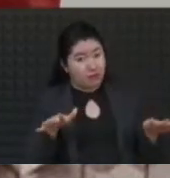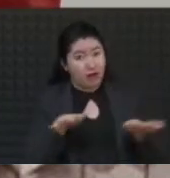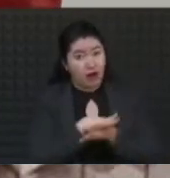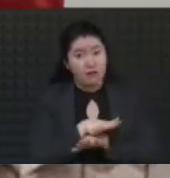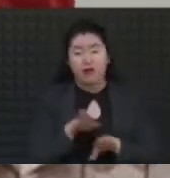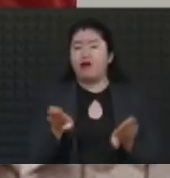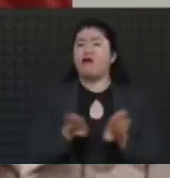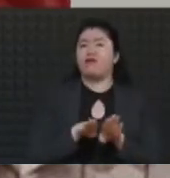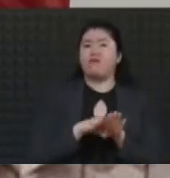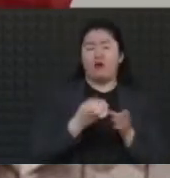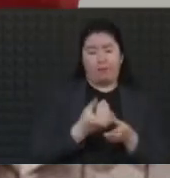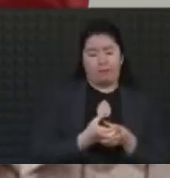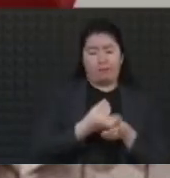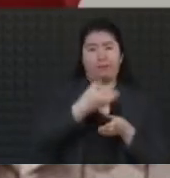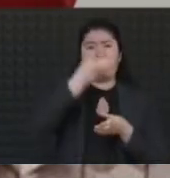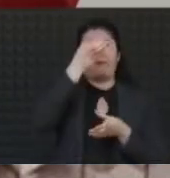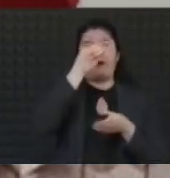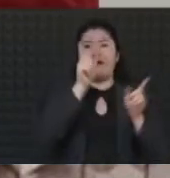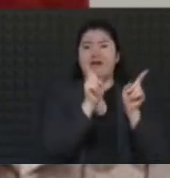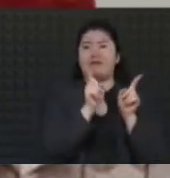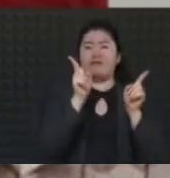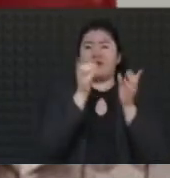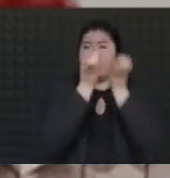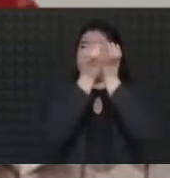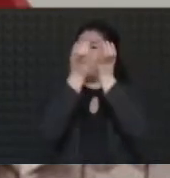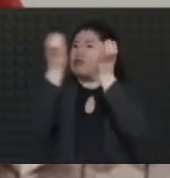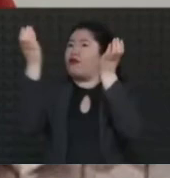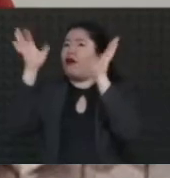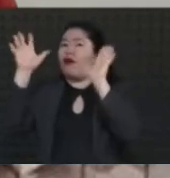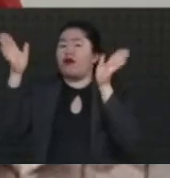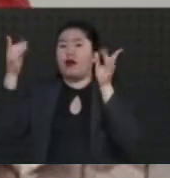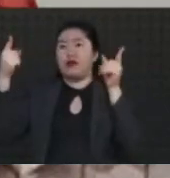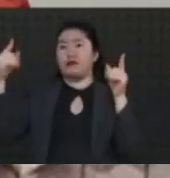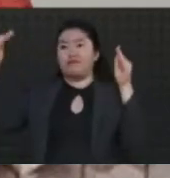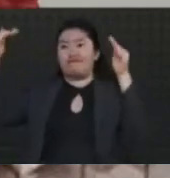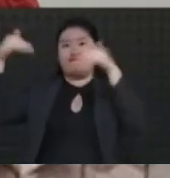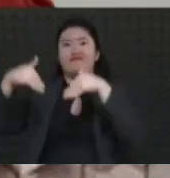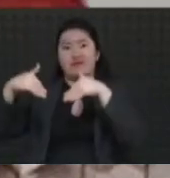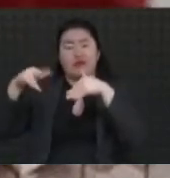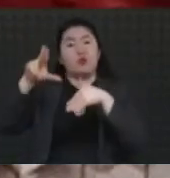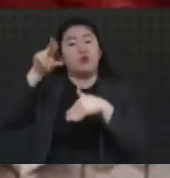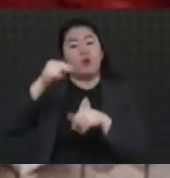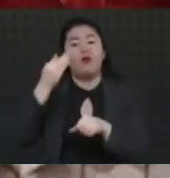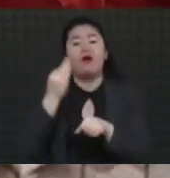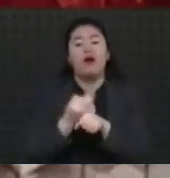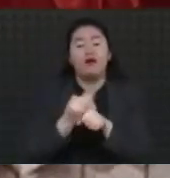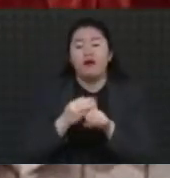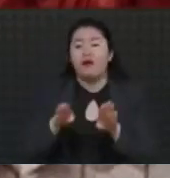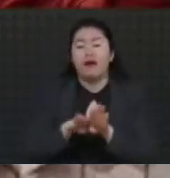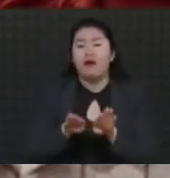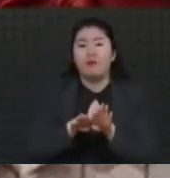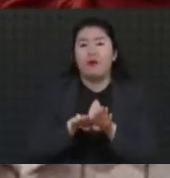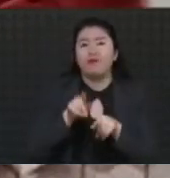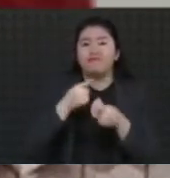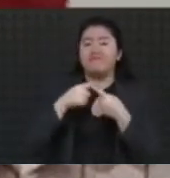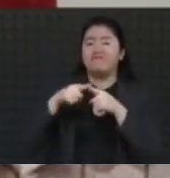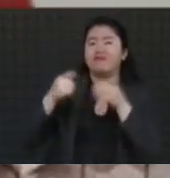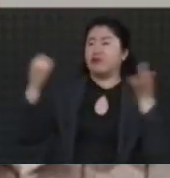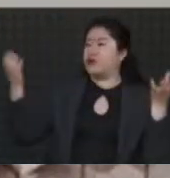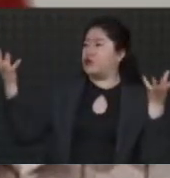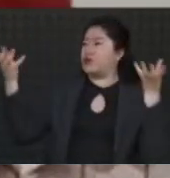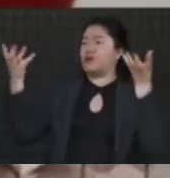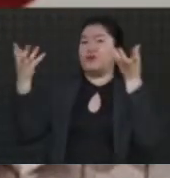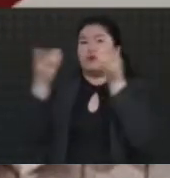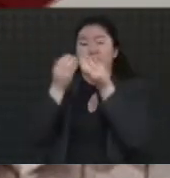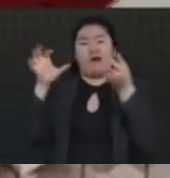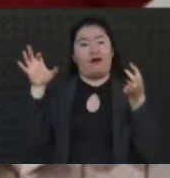dos columnas y que si falla cualquiera de estos elementos se colapsa, sino que ahora están ligadas varios tramos. Con